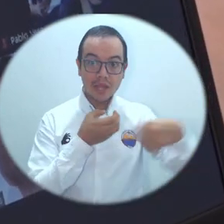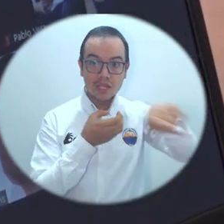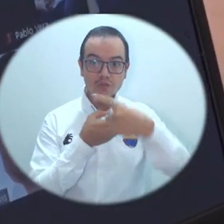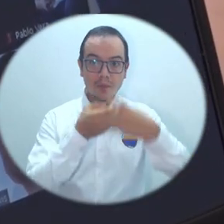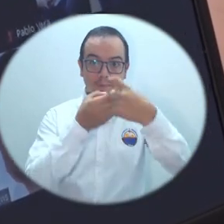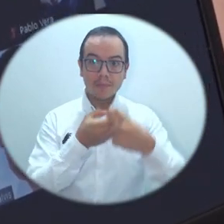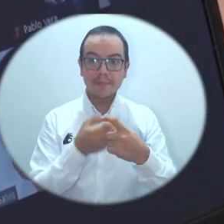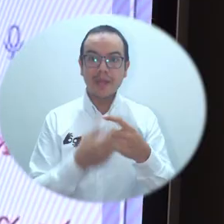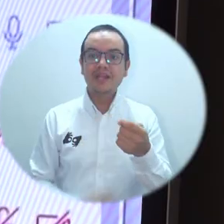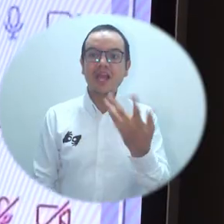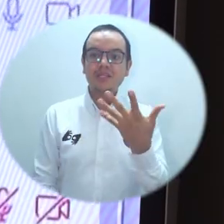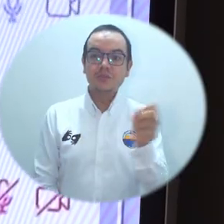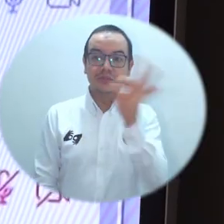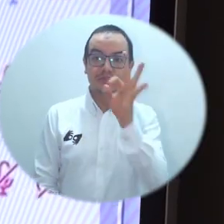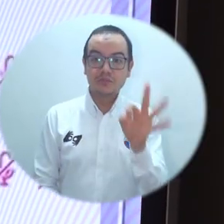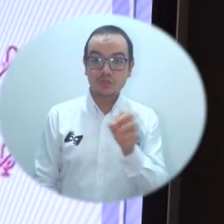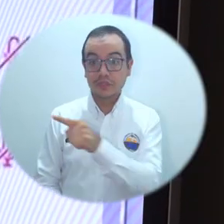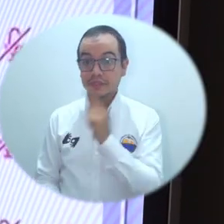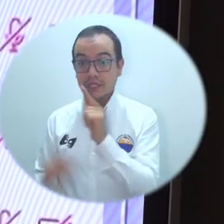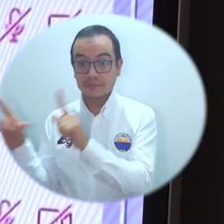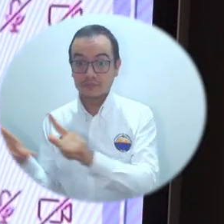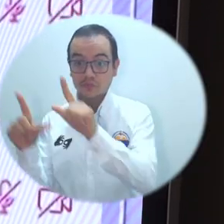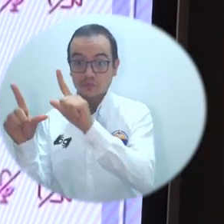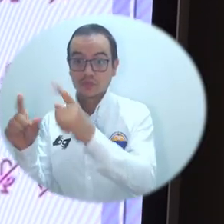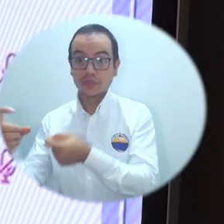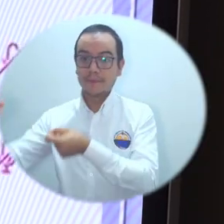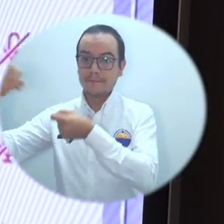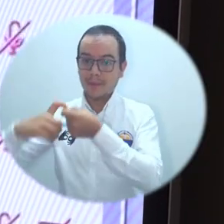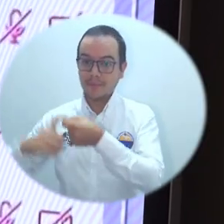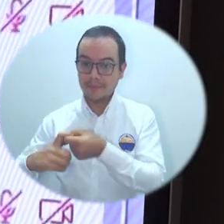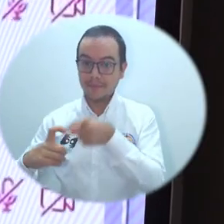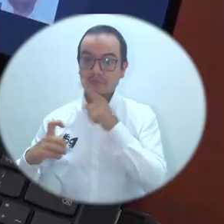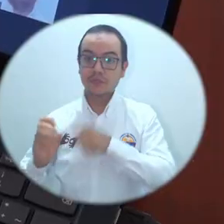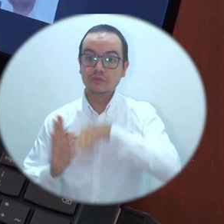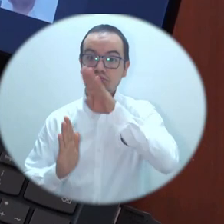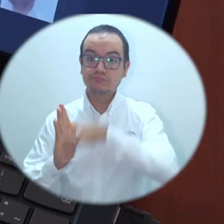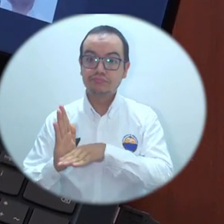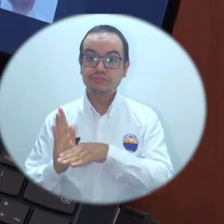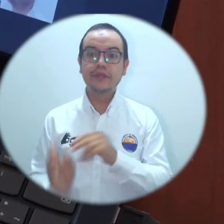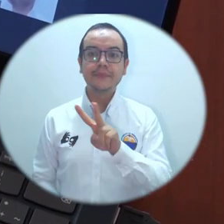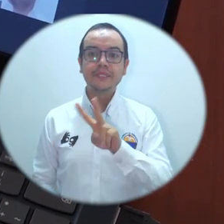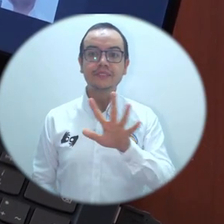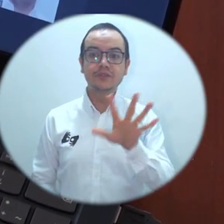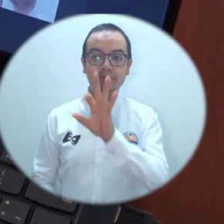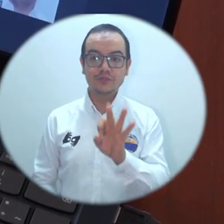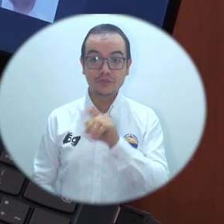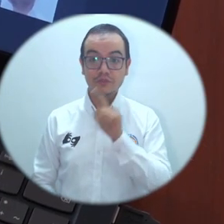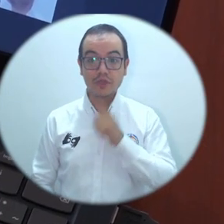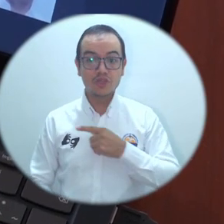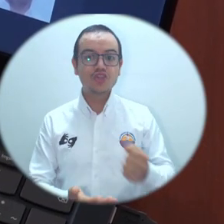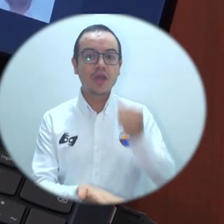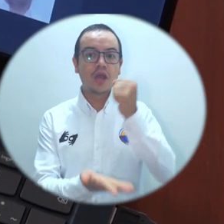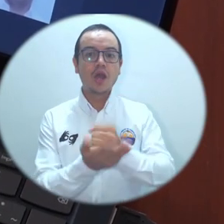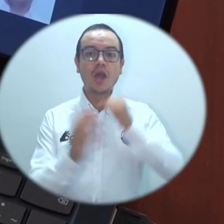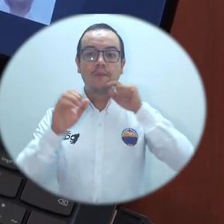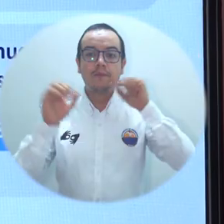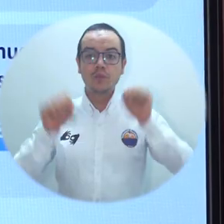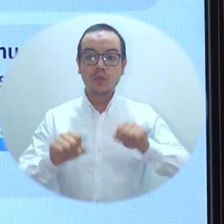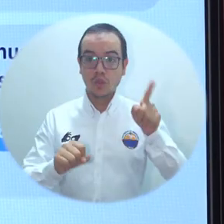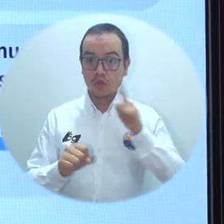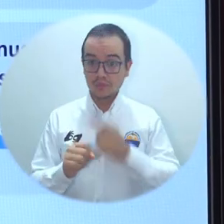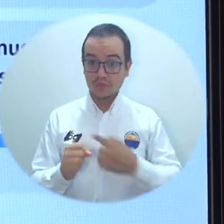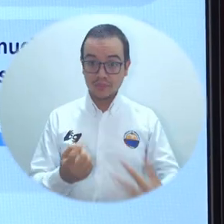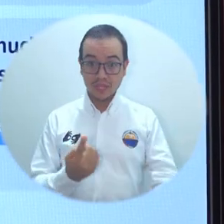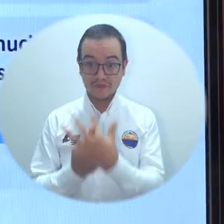y un 25% para posgrados fue aprobada por el Consejo Superior del Alma Mater, toda vez que esta no afecta